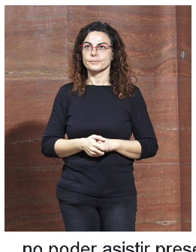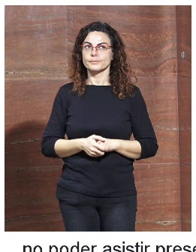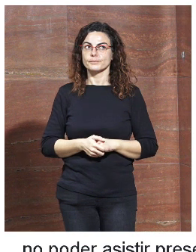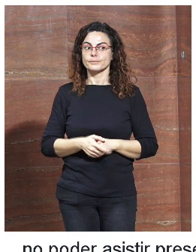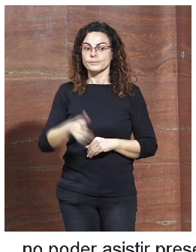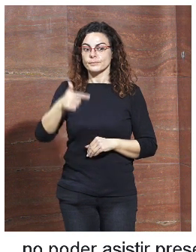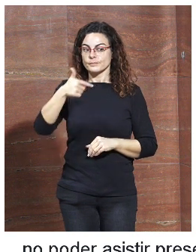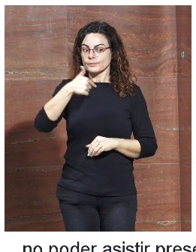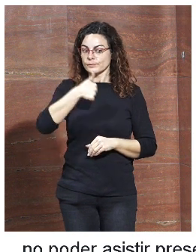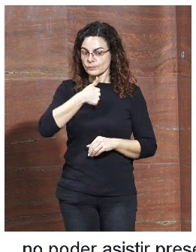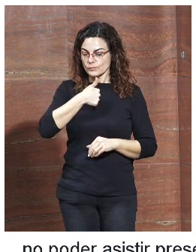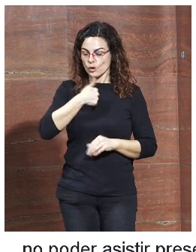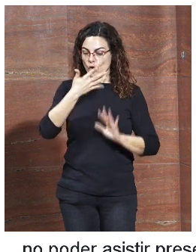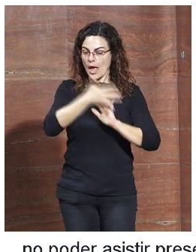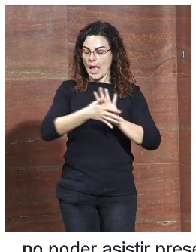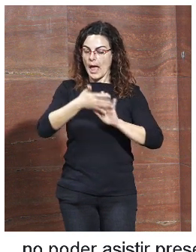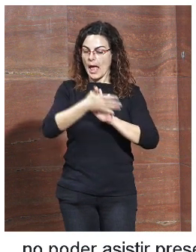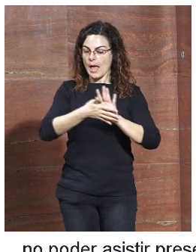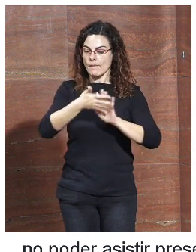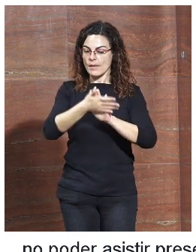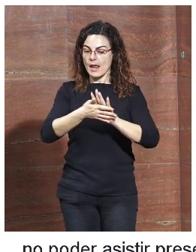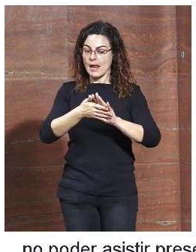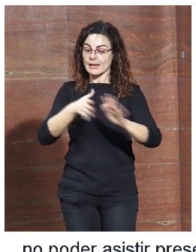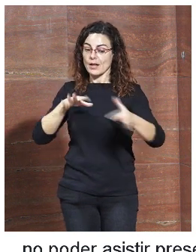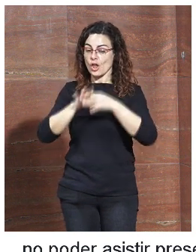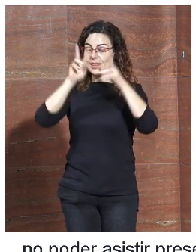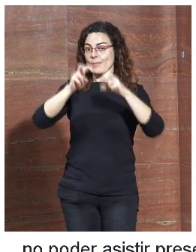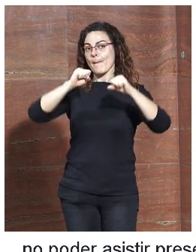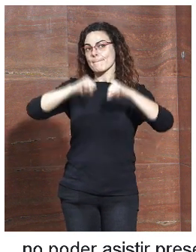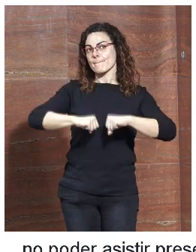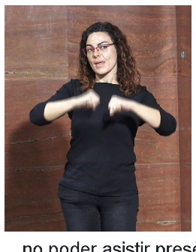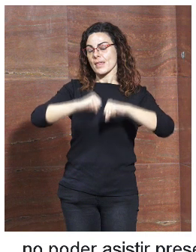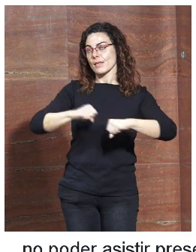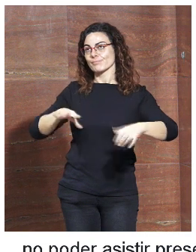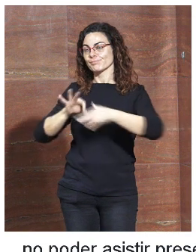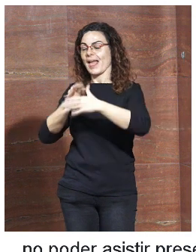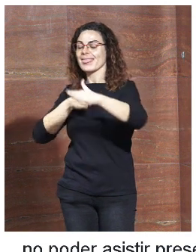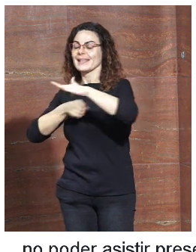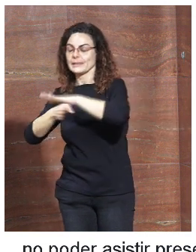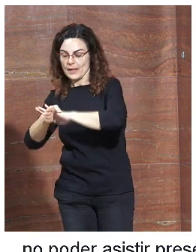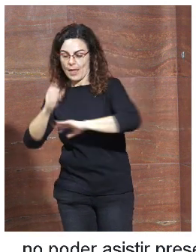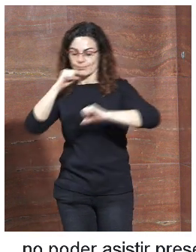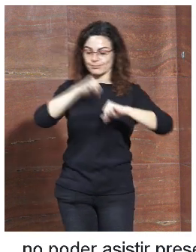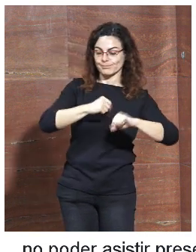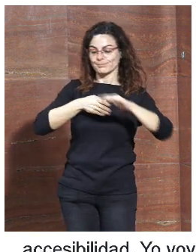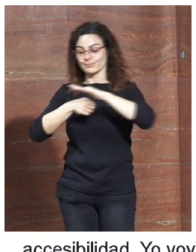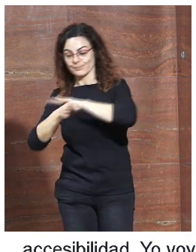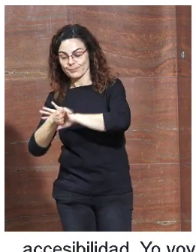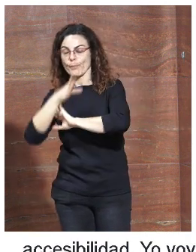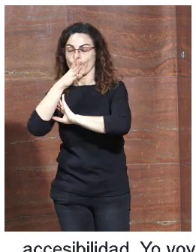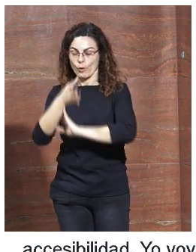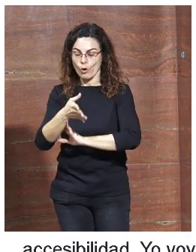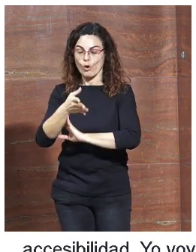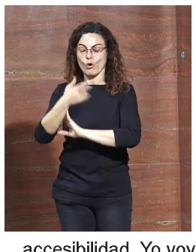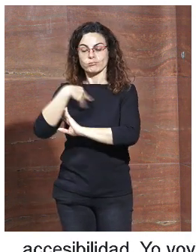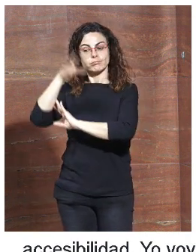Yo voy a hablar sobre todo del envejecimiento relacionado con la accesibilidad. Digo esto porque he